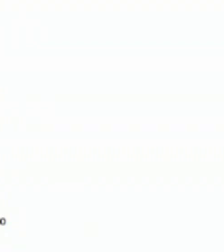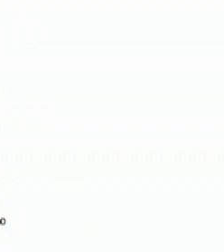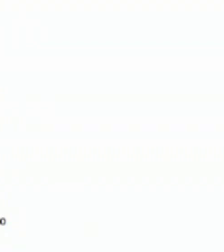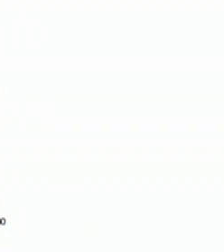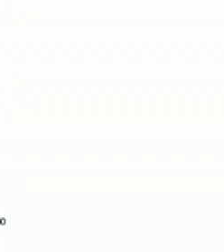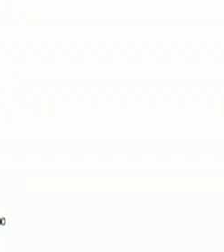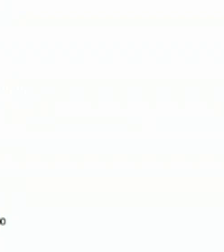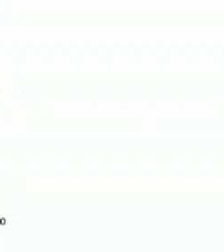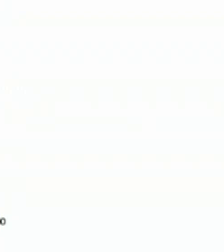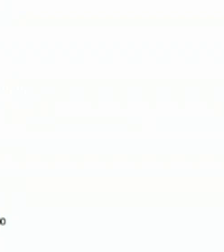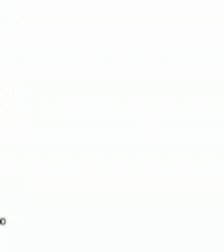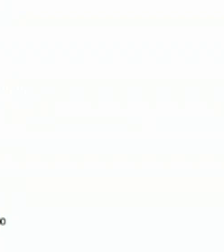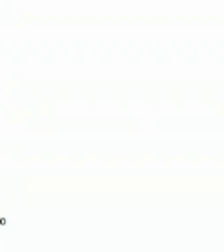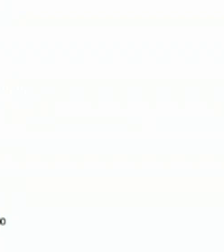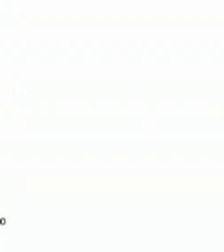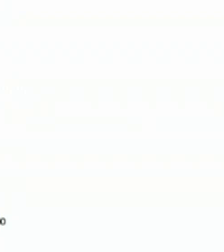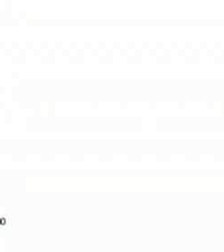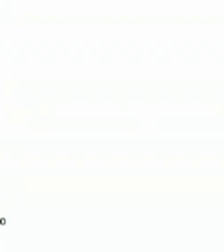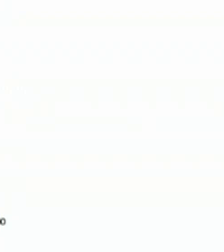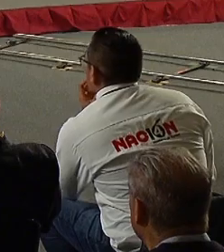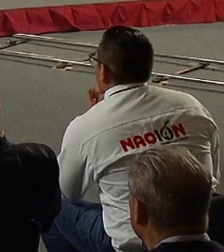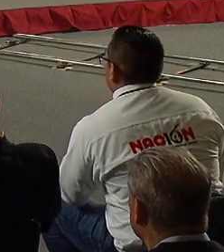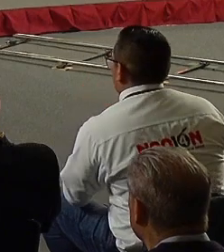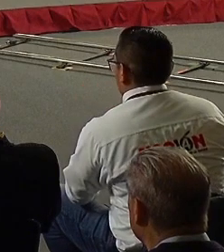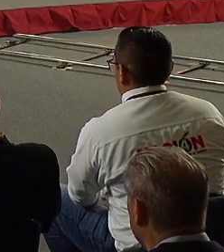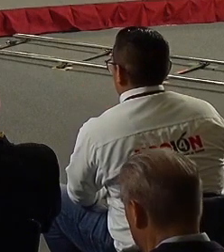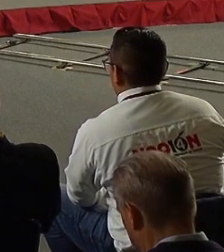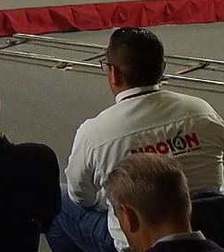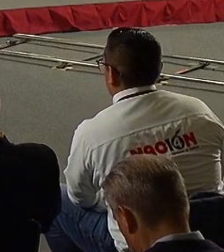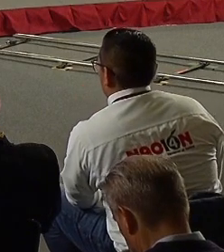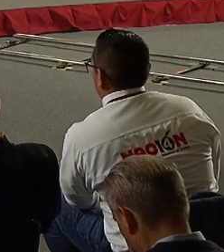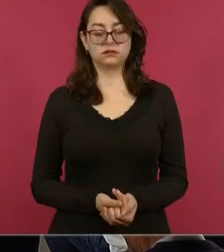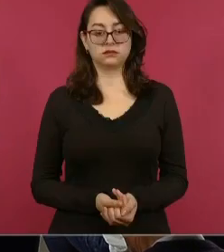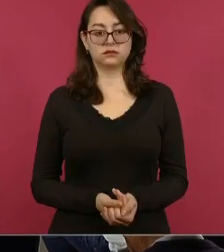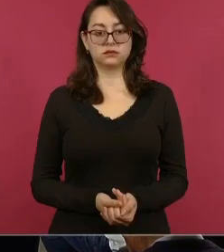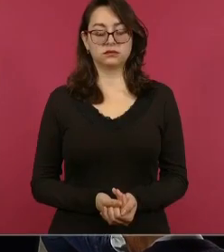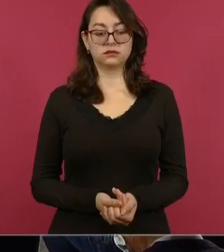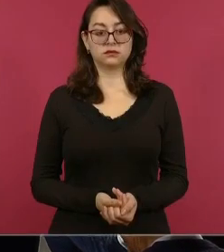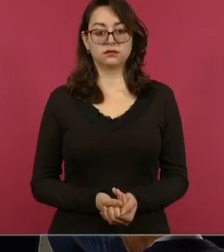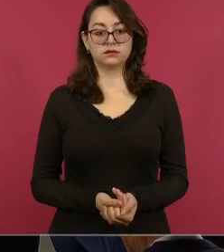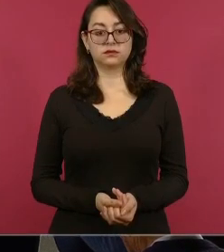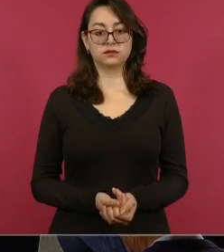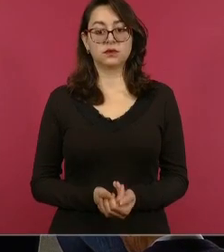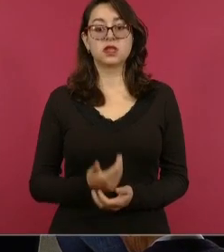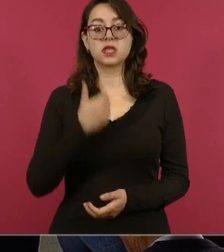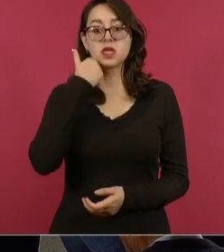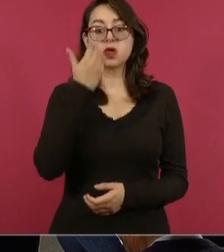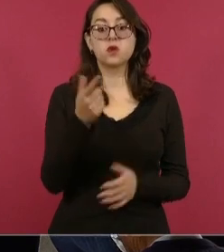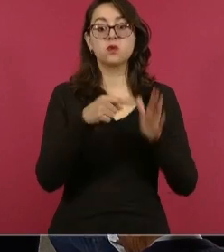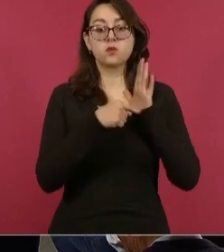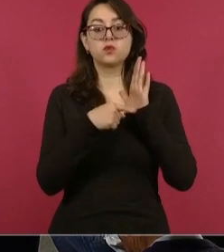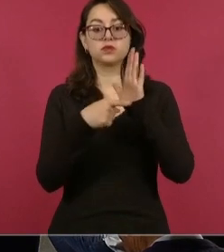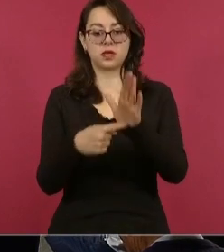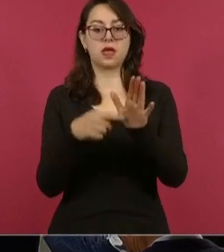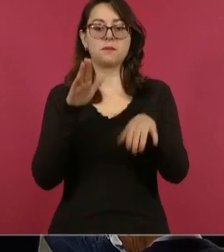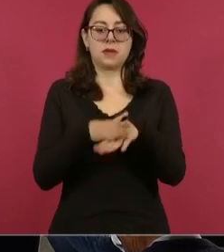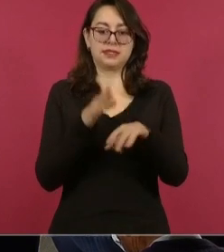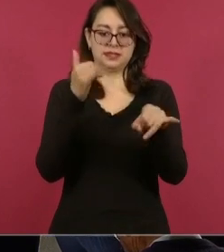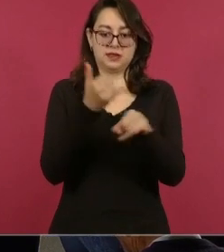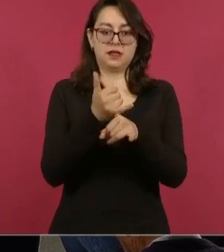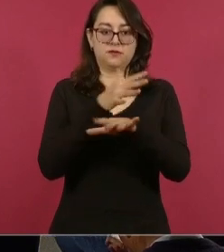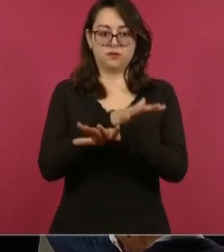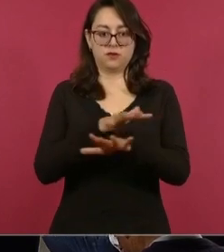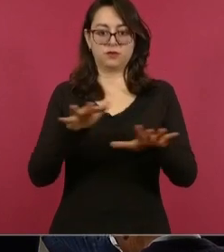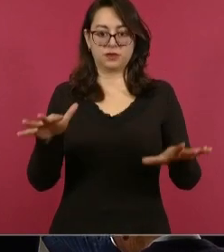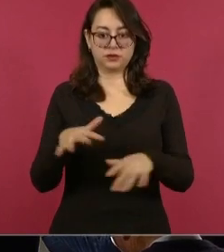Pero bueno, vamos a dar un par de datos más. Queremos mostrarles un video que